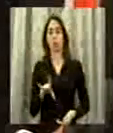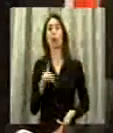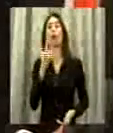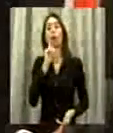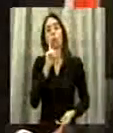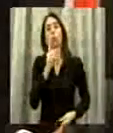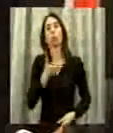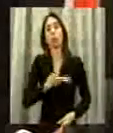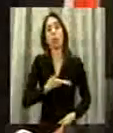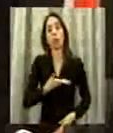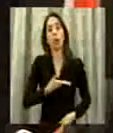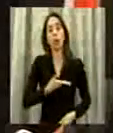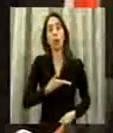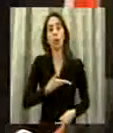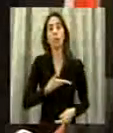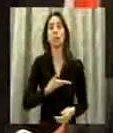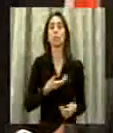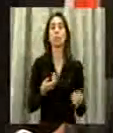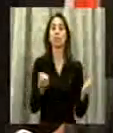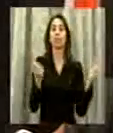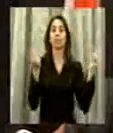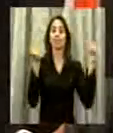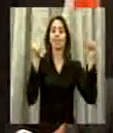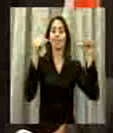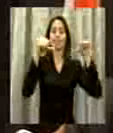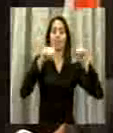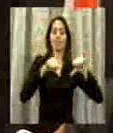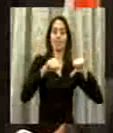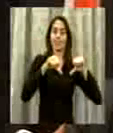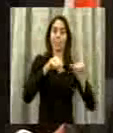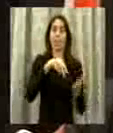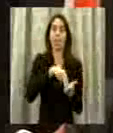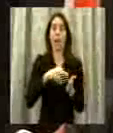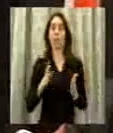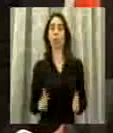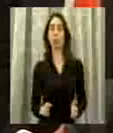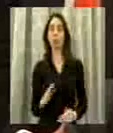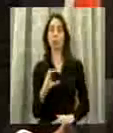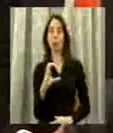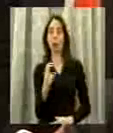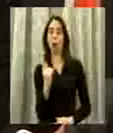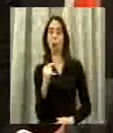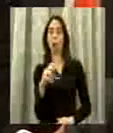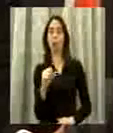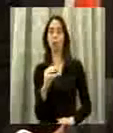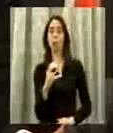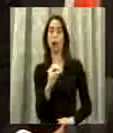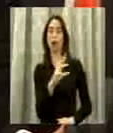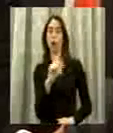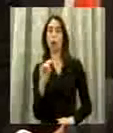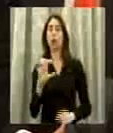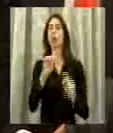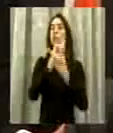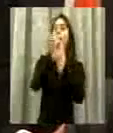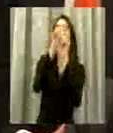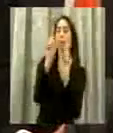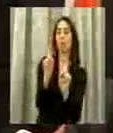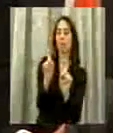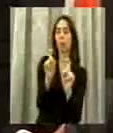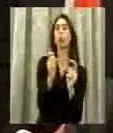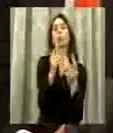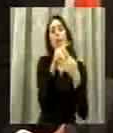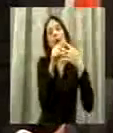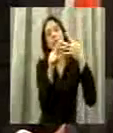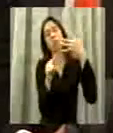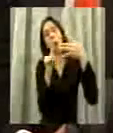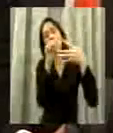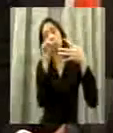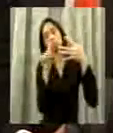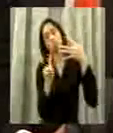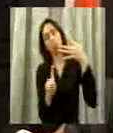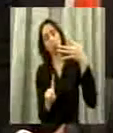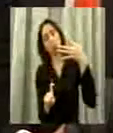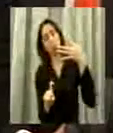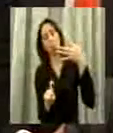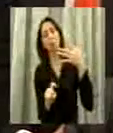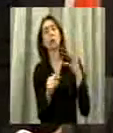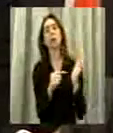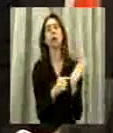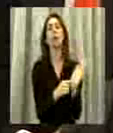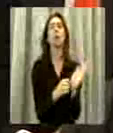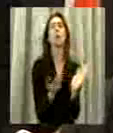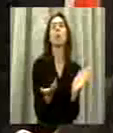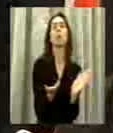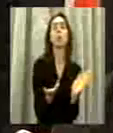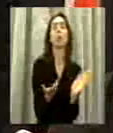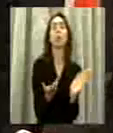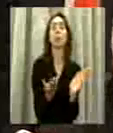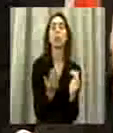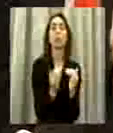un deterioro en su posición de cuenta corriente, eso es un hecho. La pregunta es, bueno, hay varias preguntas. En primer lugar, yo diría, esto se debe más